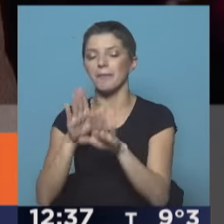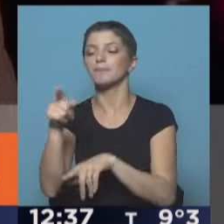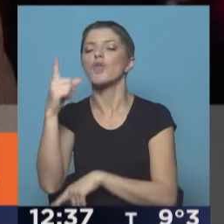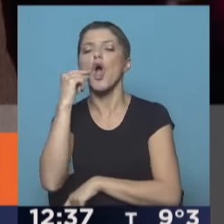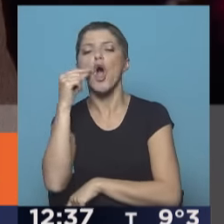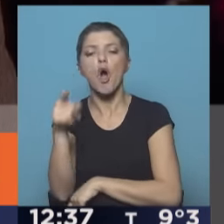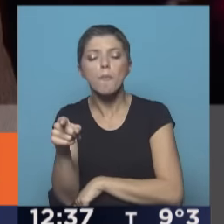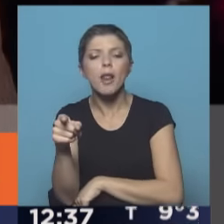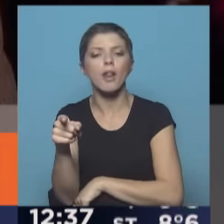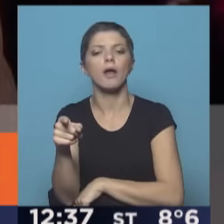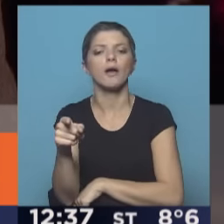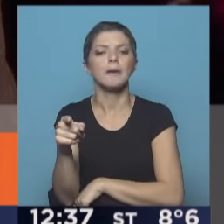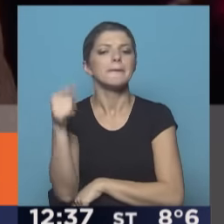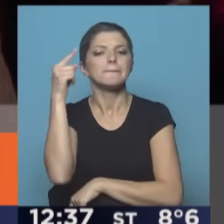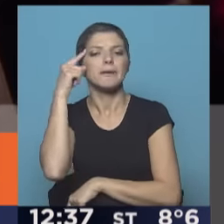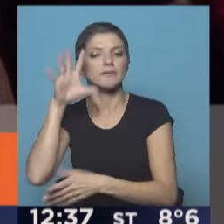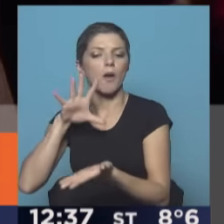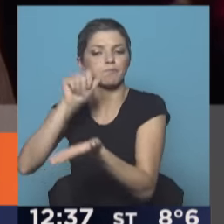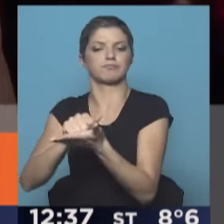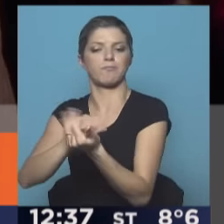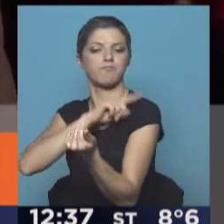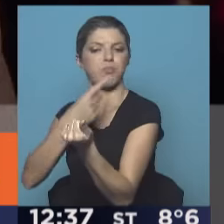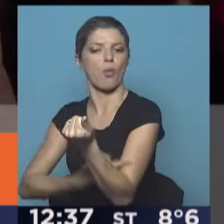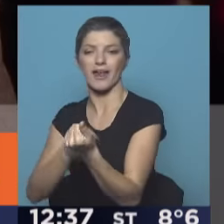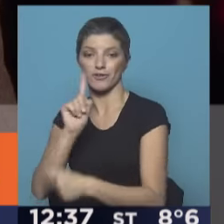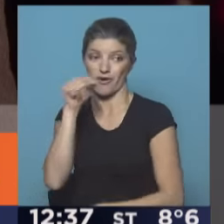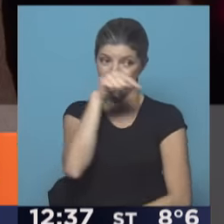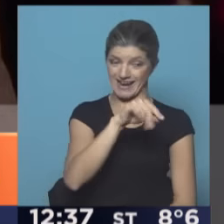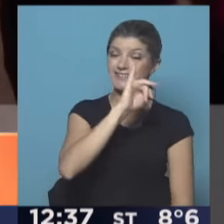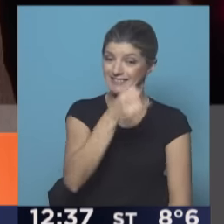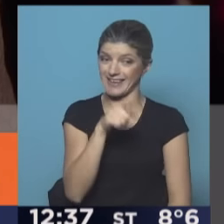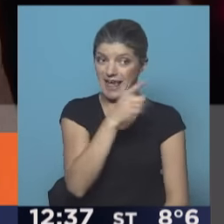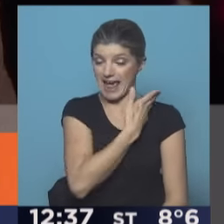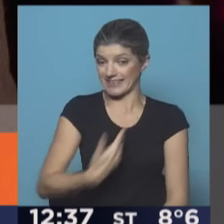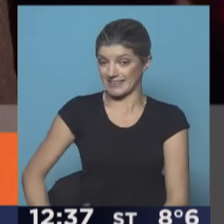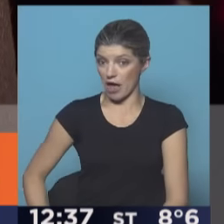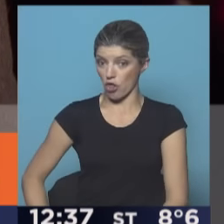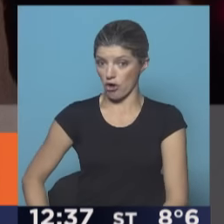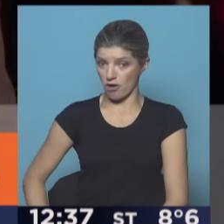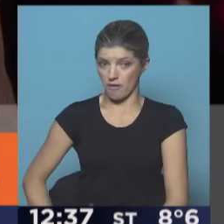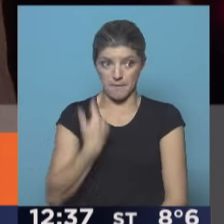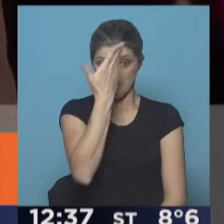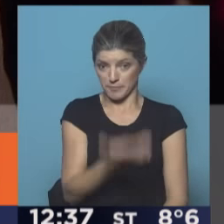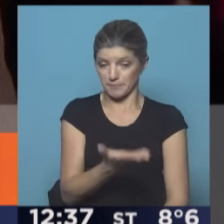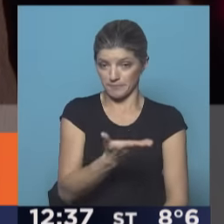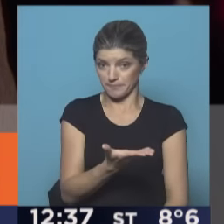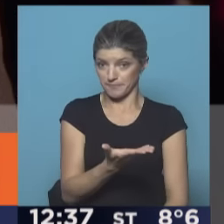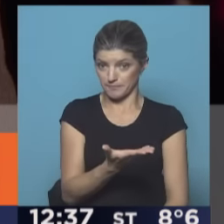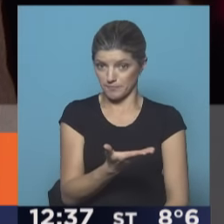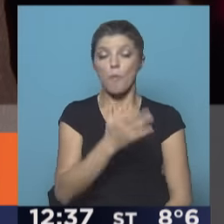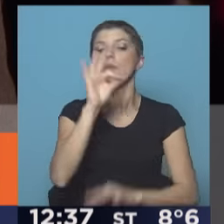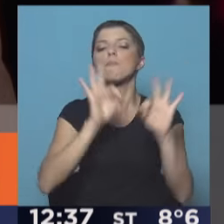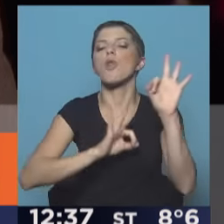intención de acaparar el poder erdogan es es el estado erdogan es el Pro proyecto eh proyecto